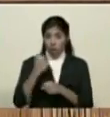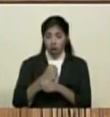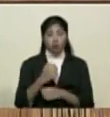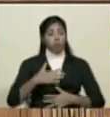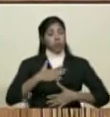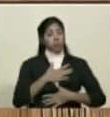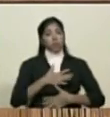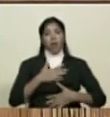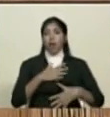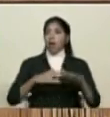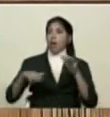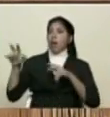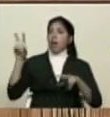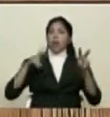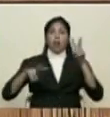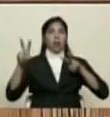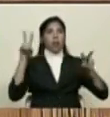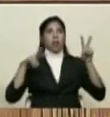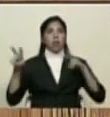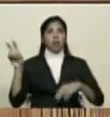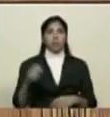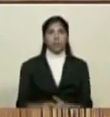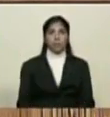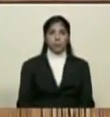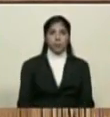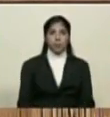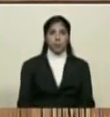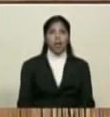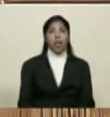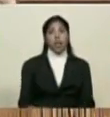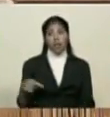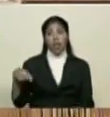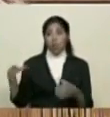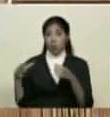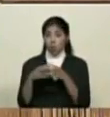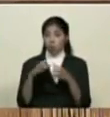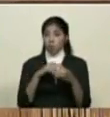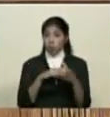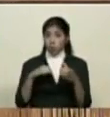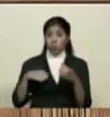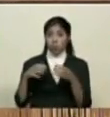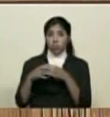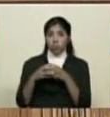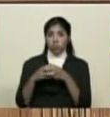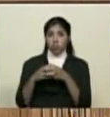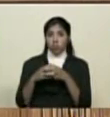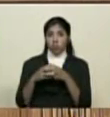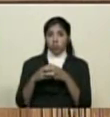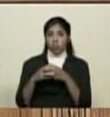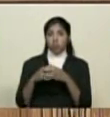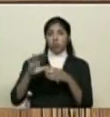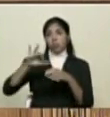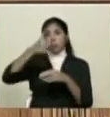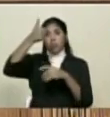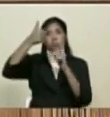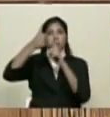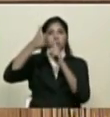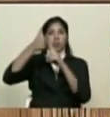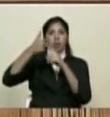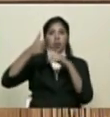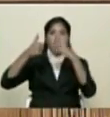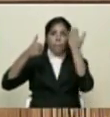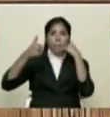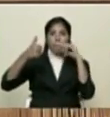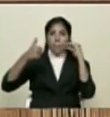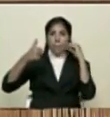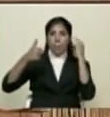equipo de la extitular, ella a la cabeza, y el propio